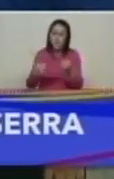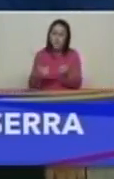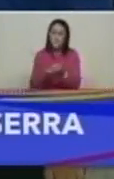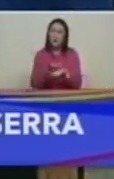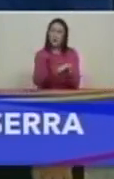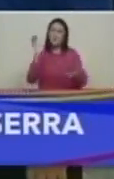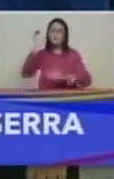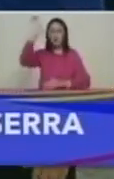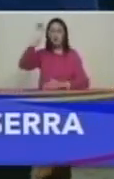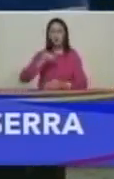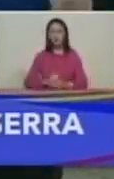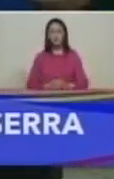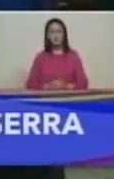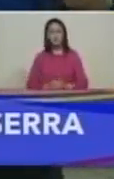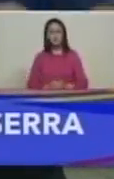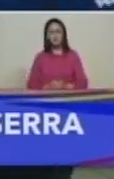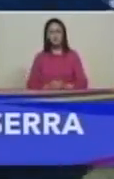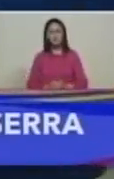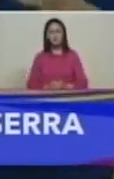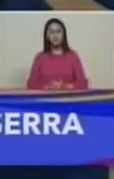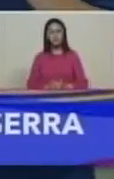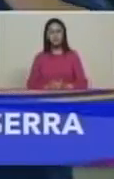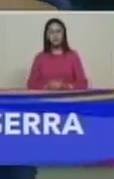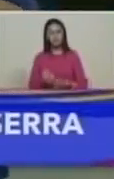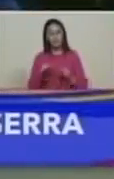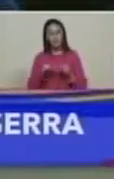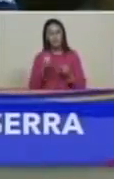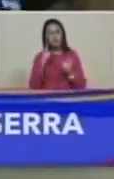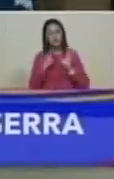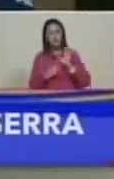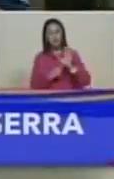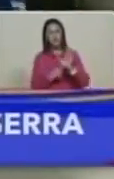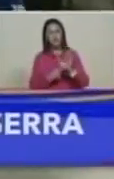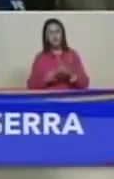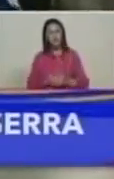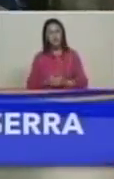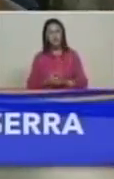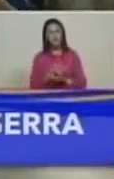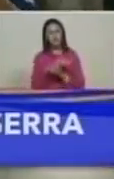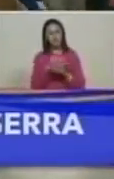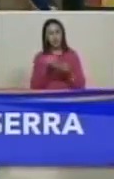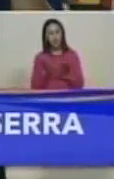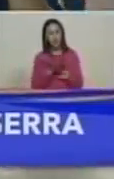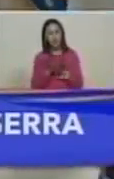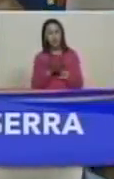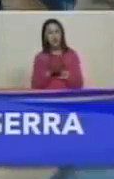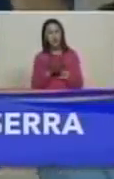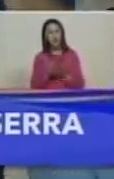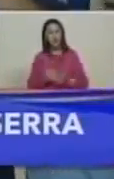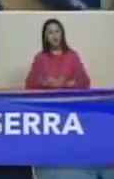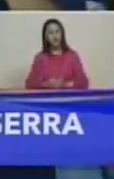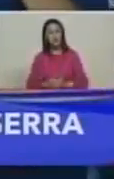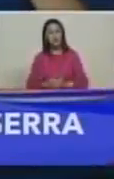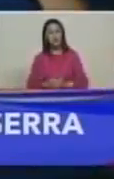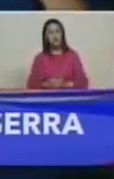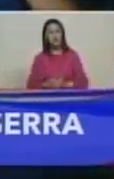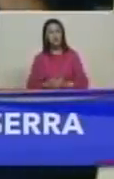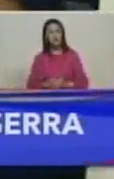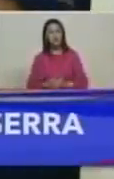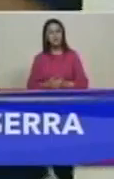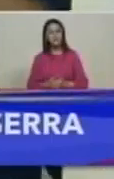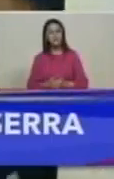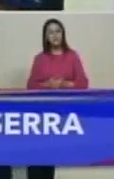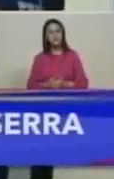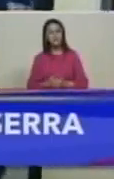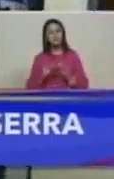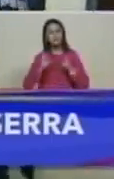patria. Nosotros vamos a continuar mostrando estas extraordinarias instalaciones, Mayerlin. Como hemos visto, bueno, tenemos